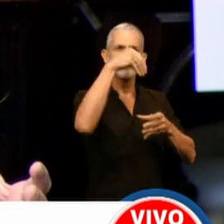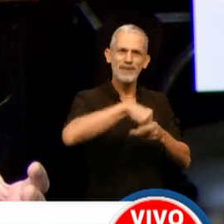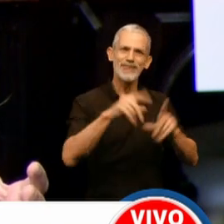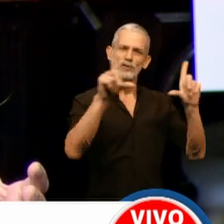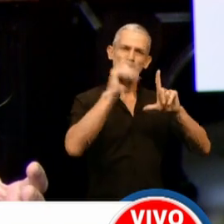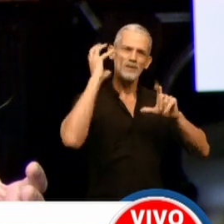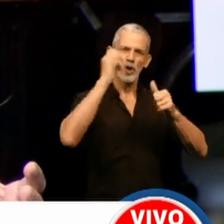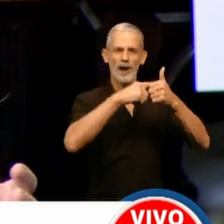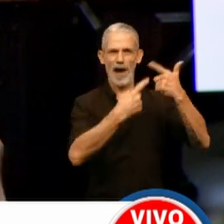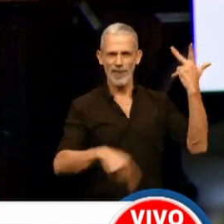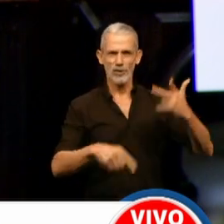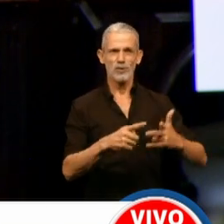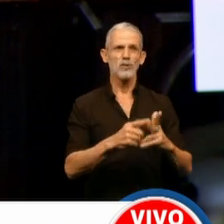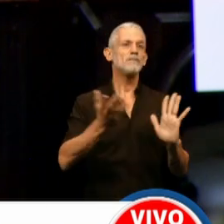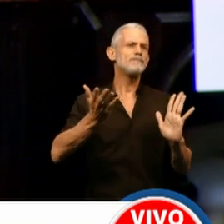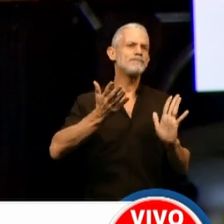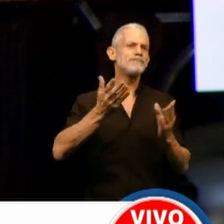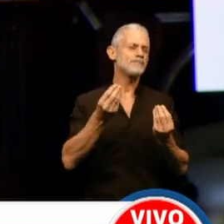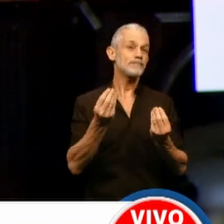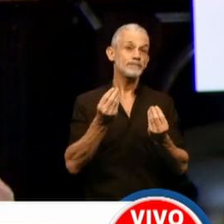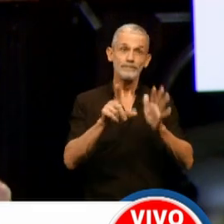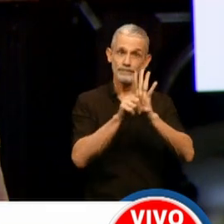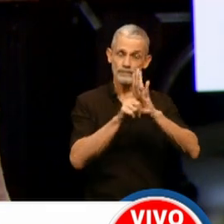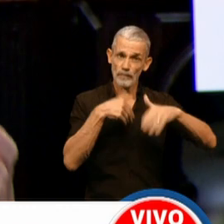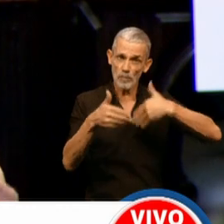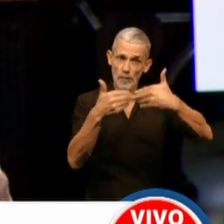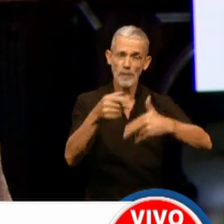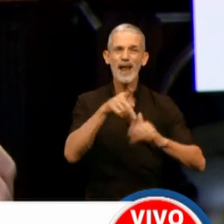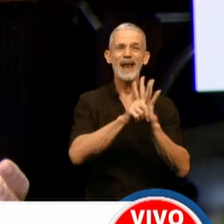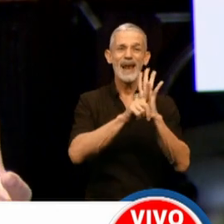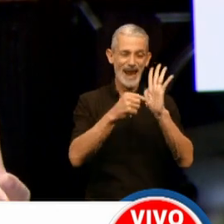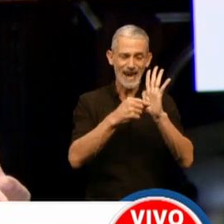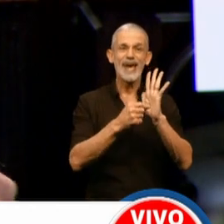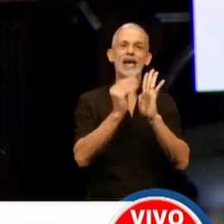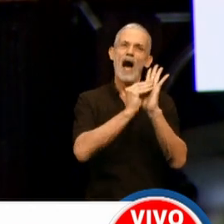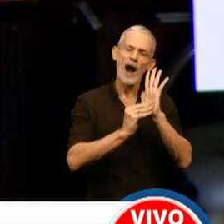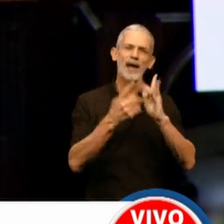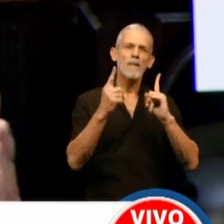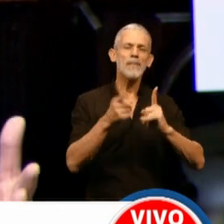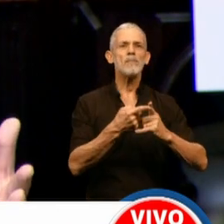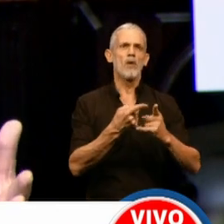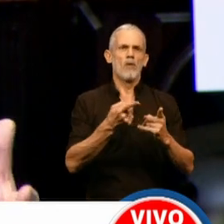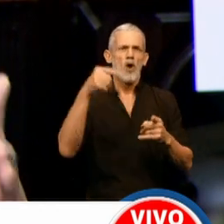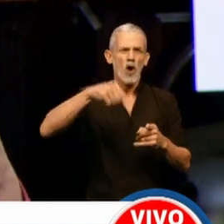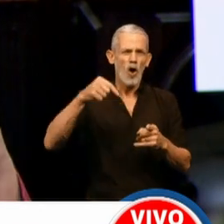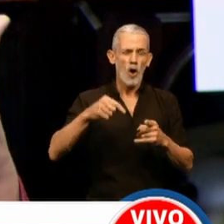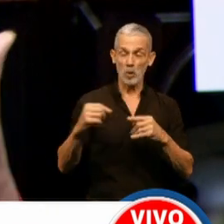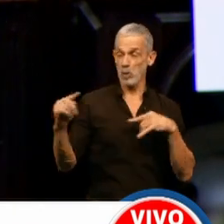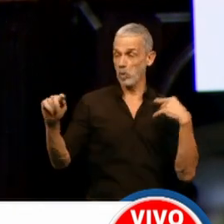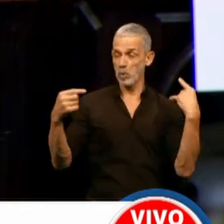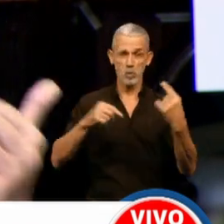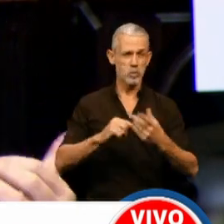medios de comunicación para tratar de que se lleve adelante esta ley y esta agenda han desatado hoy una